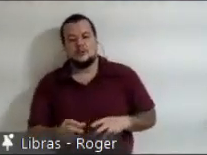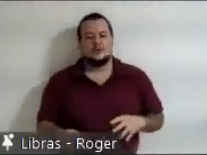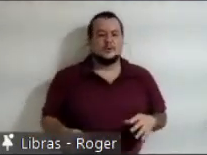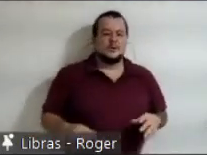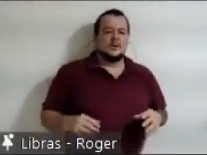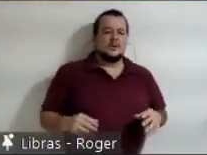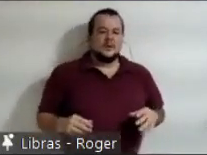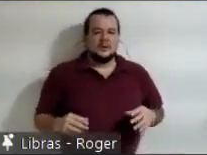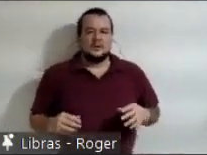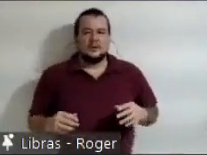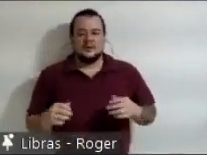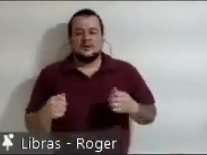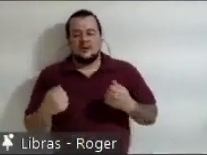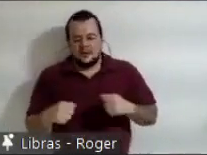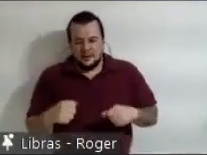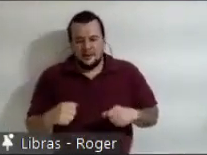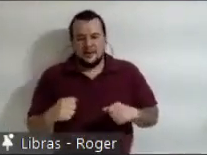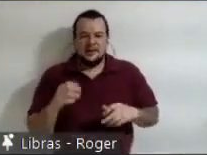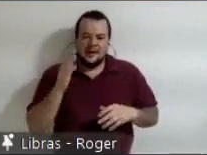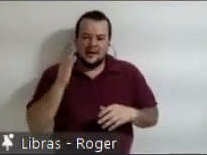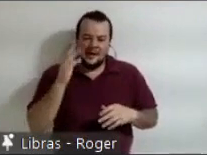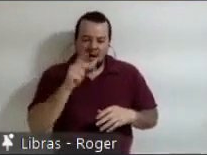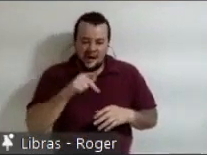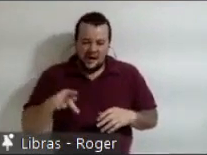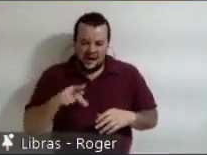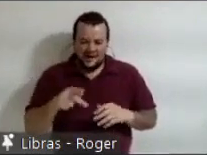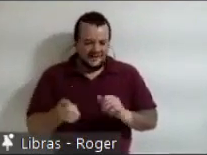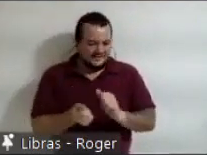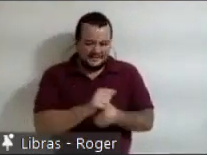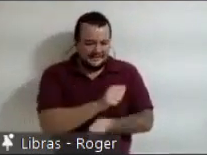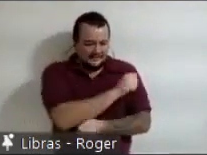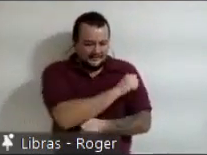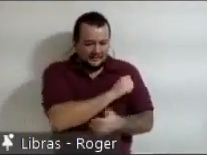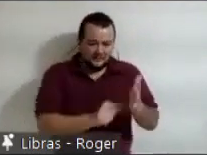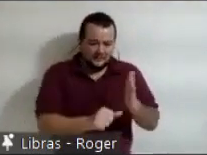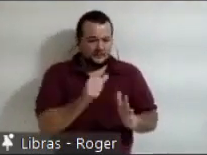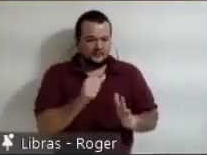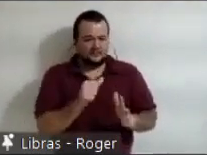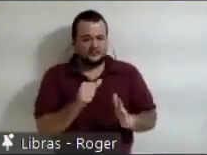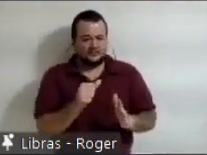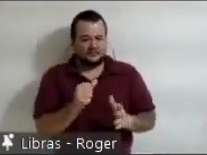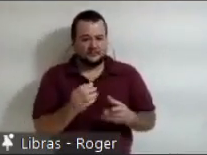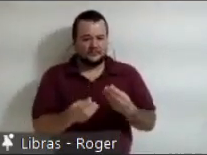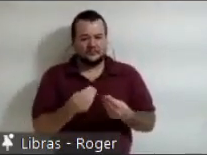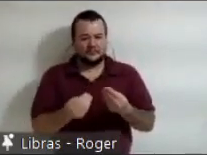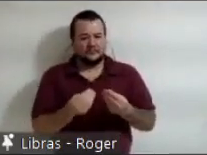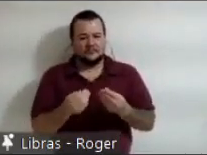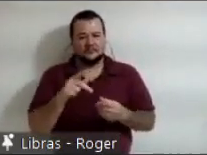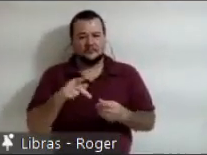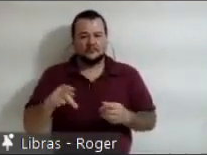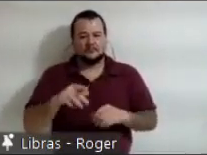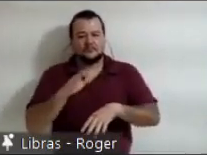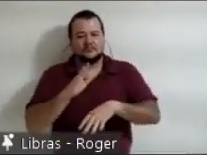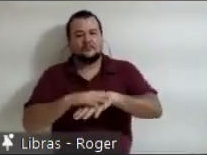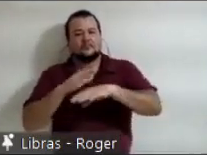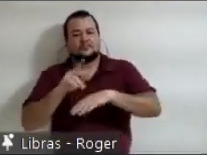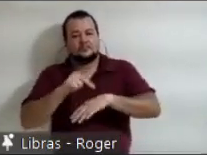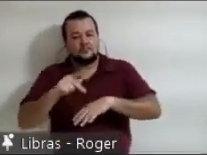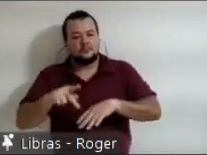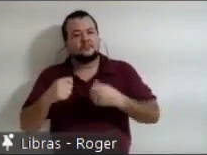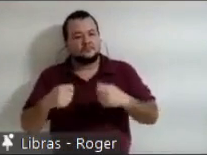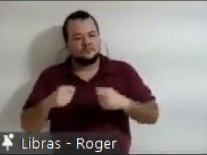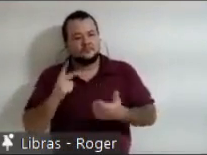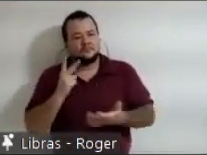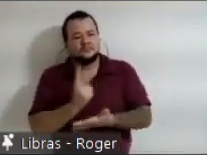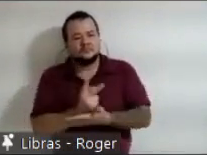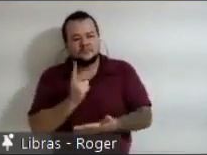un profesor debe estar estudiando igual que sus estudiantes y